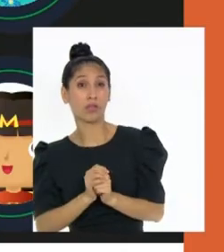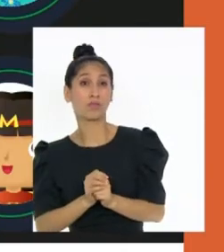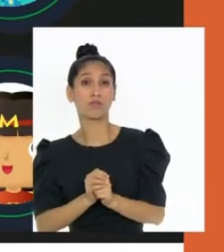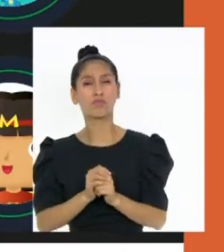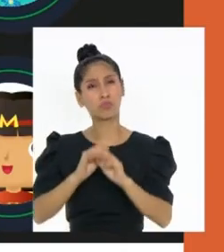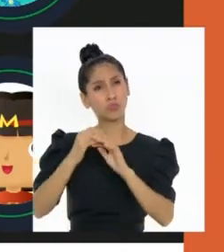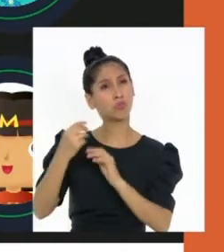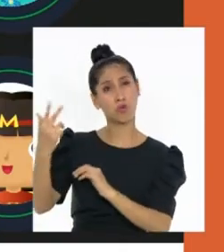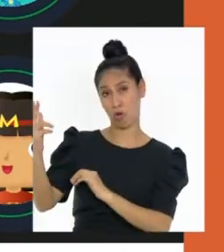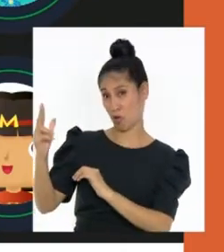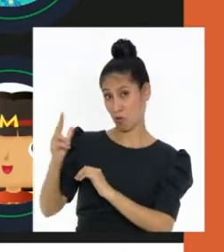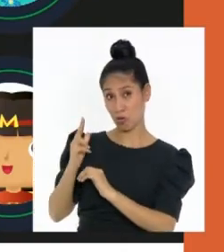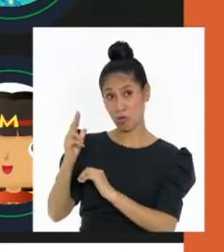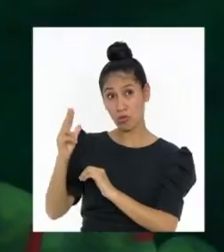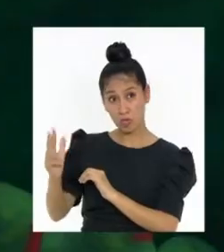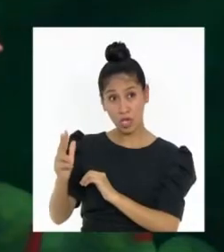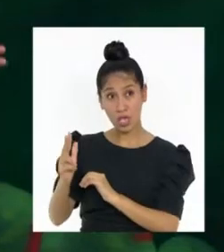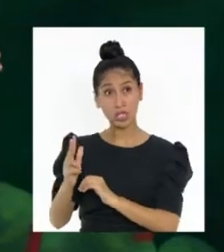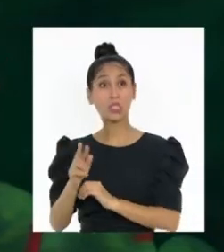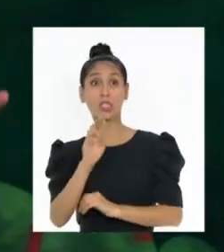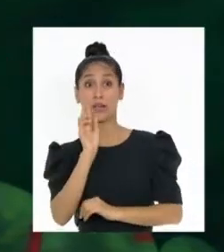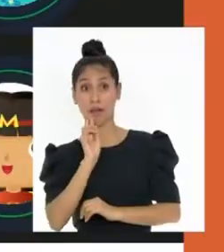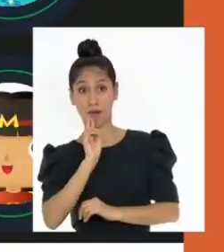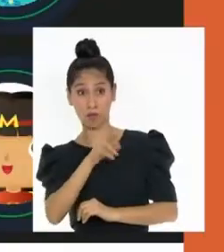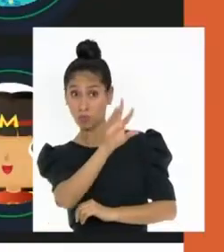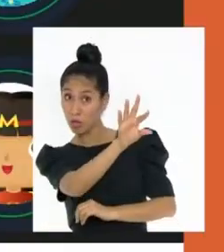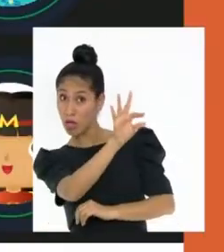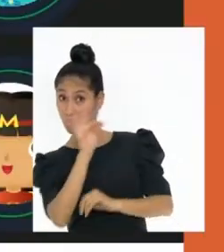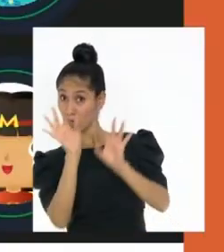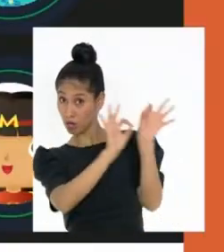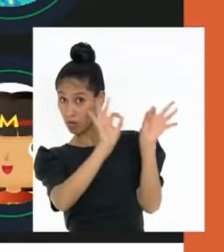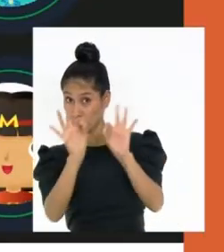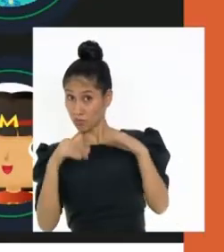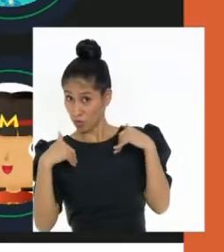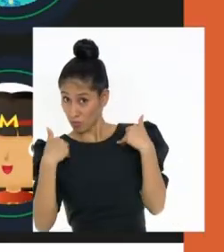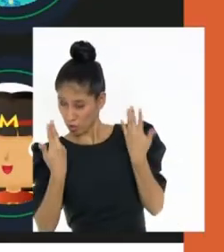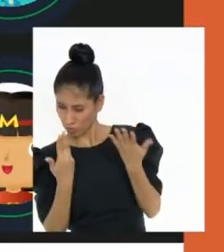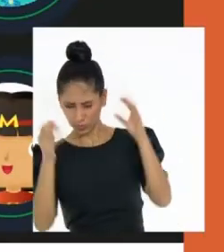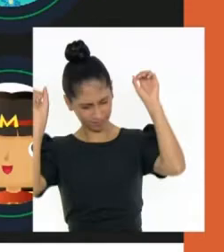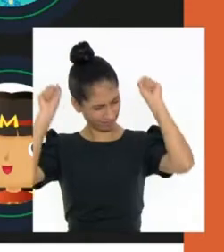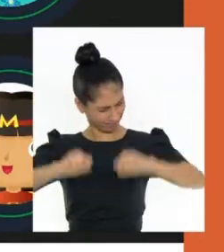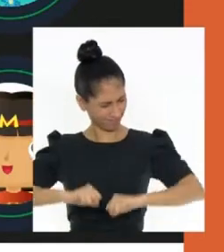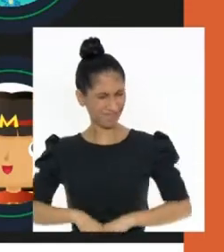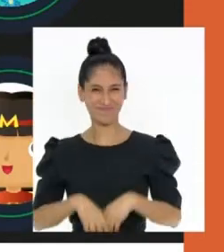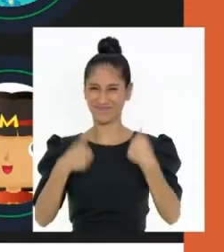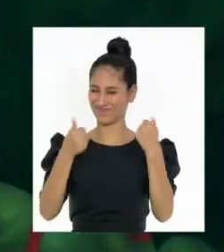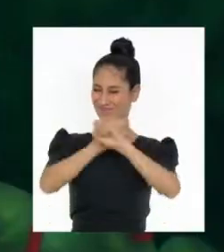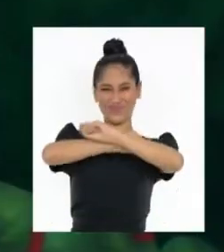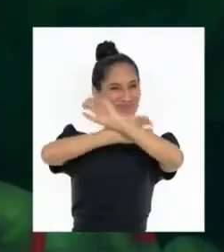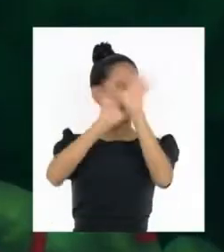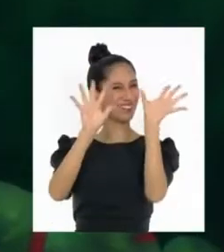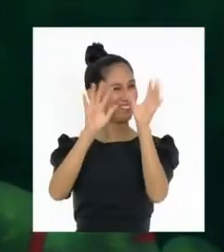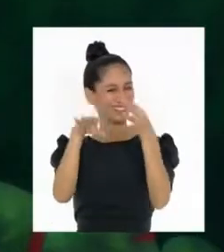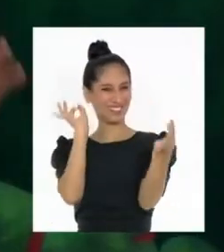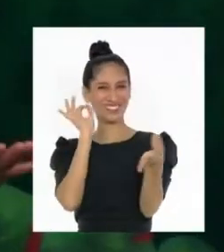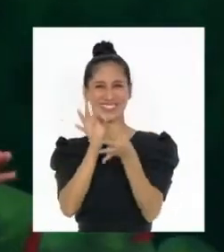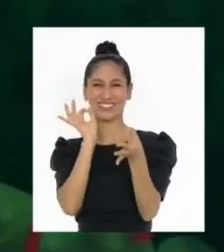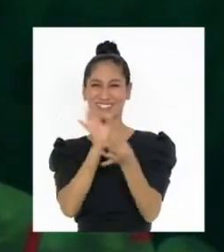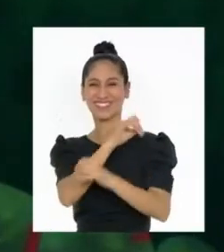la misma recomendación? Sí, claro. ¡Listo! ¡Todo claro!